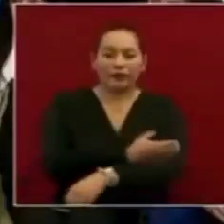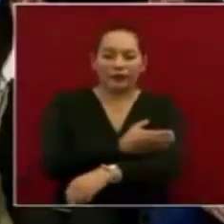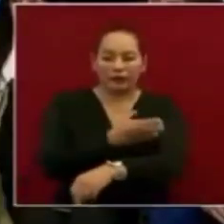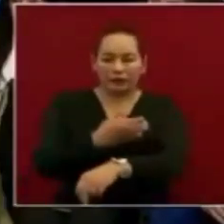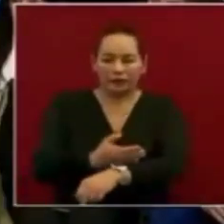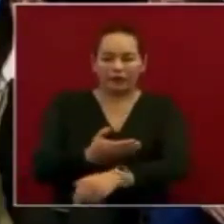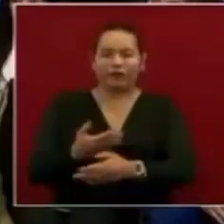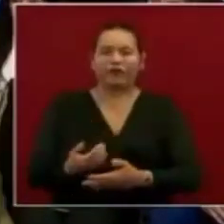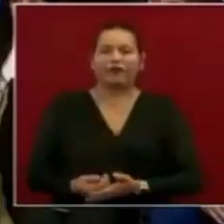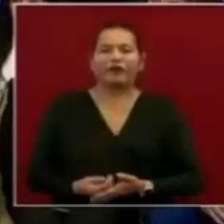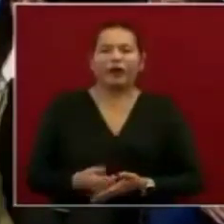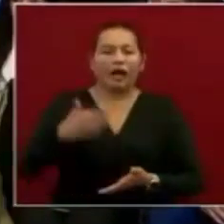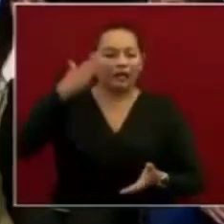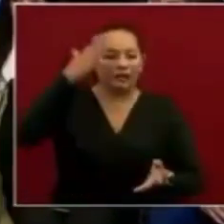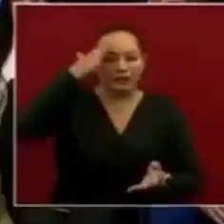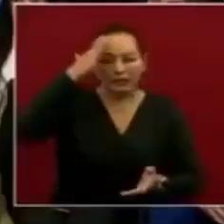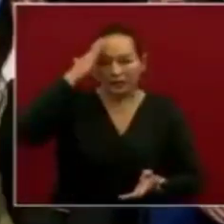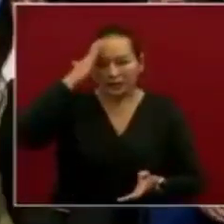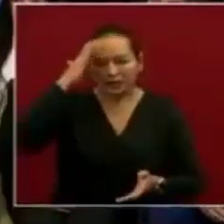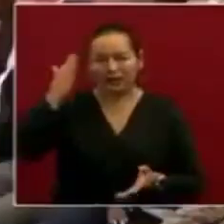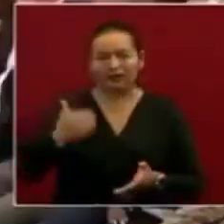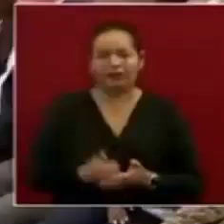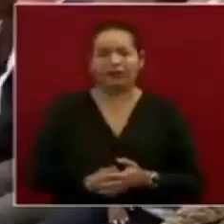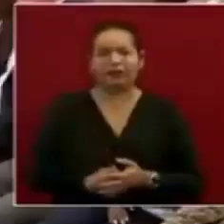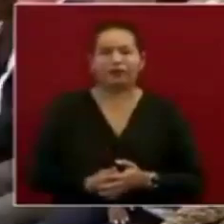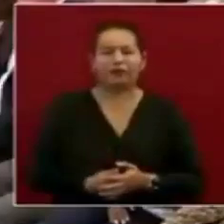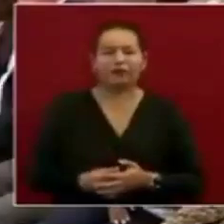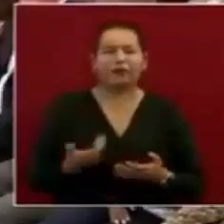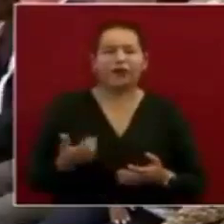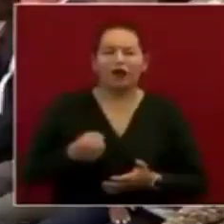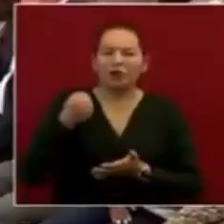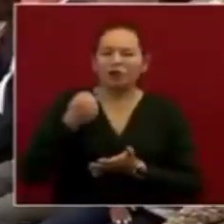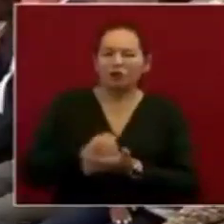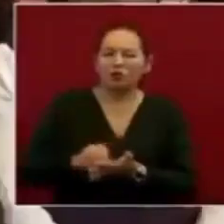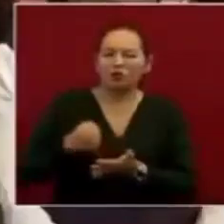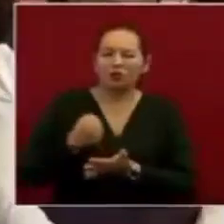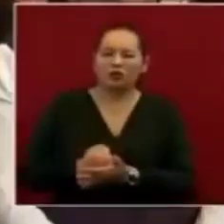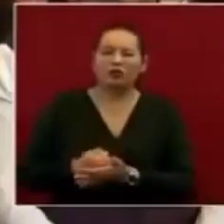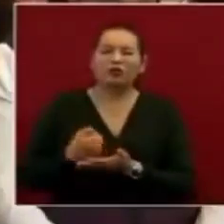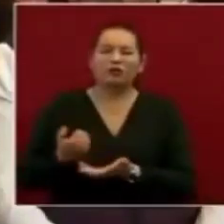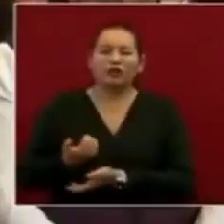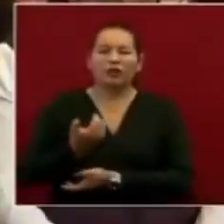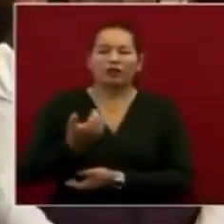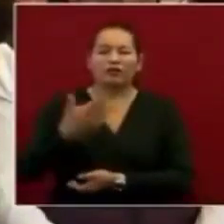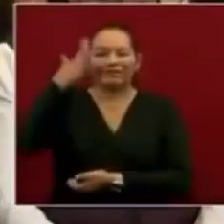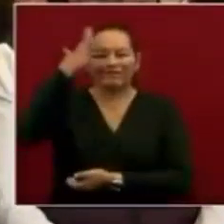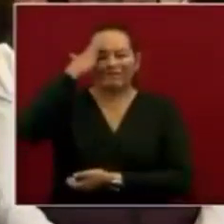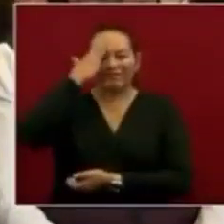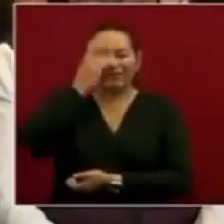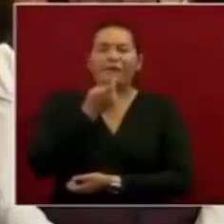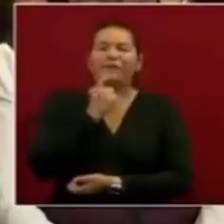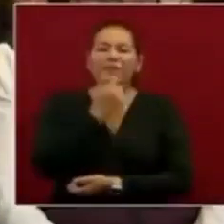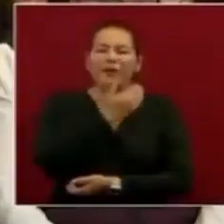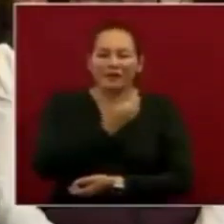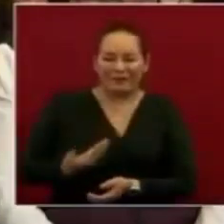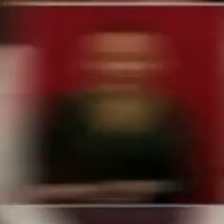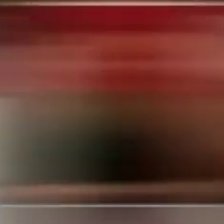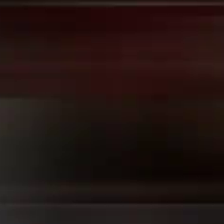dirigencias, la lucha encabezada por el presidente Andrés Manuel López Obrador.